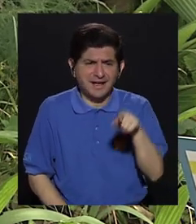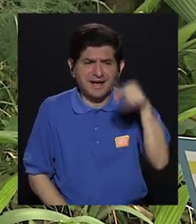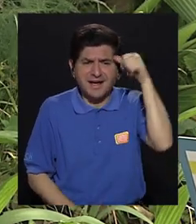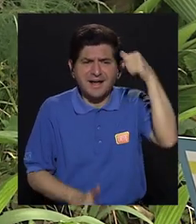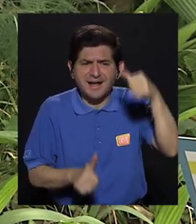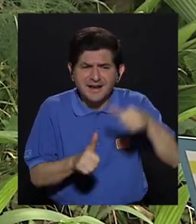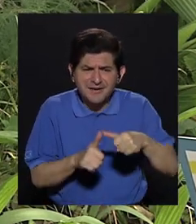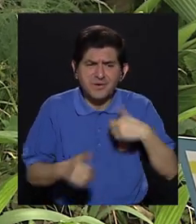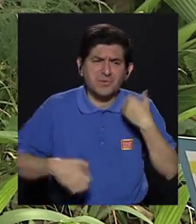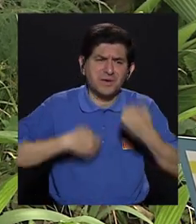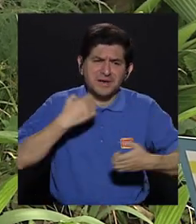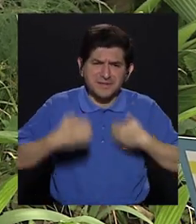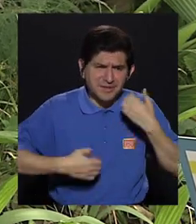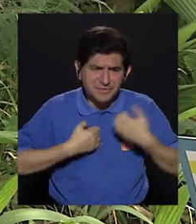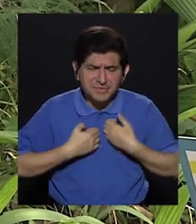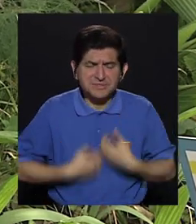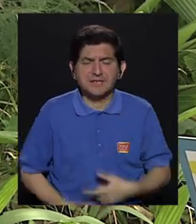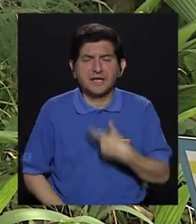recordatorios emocionales